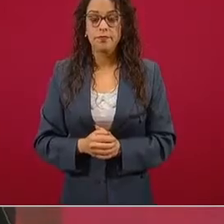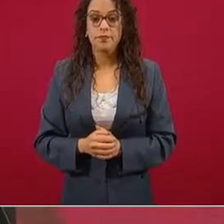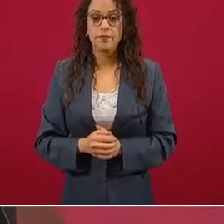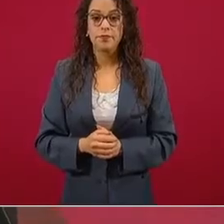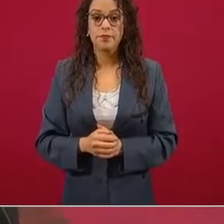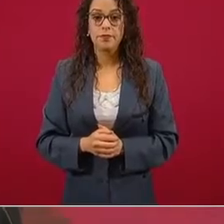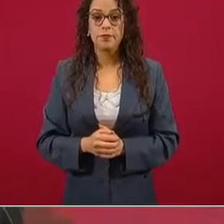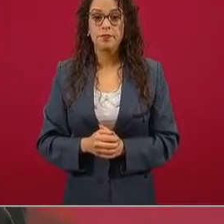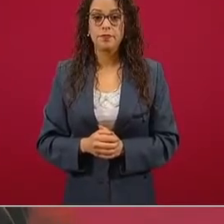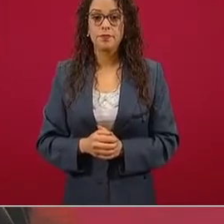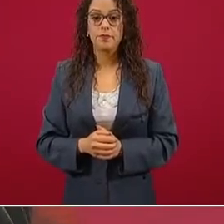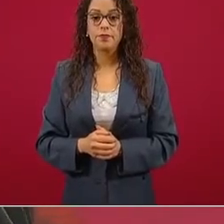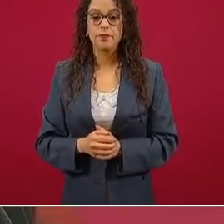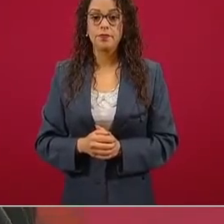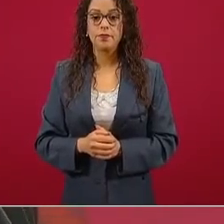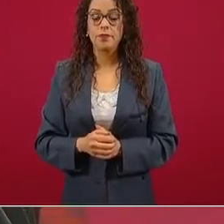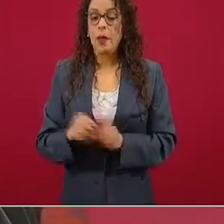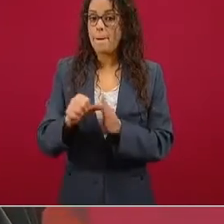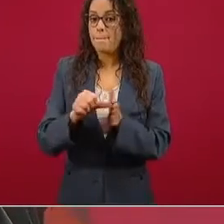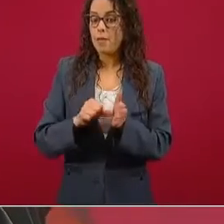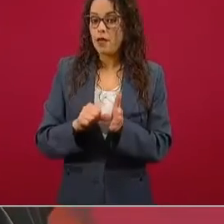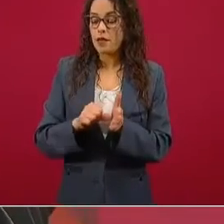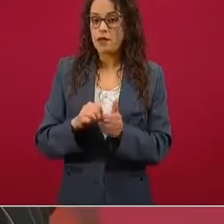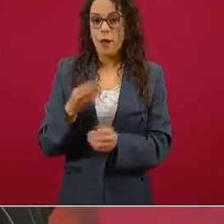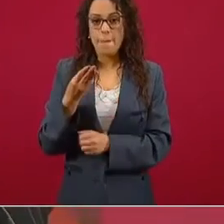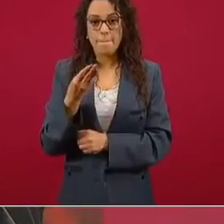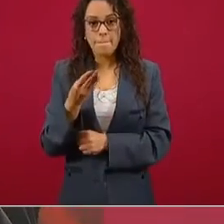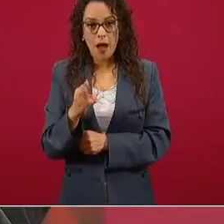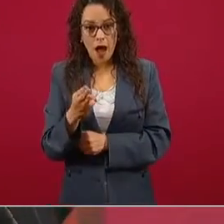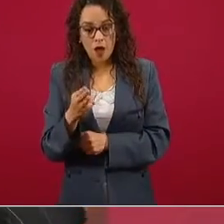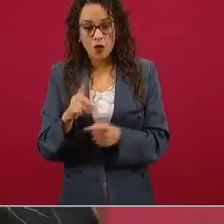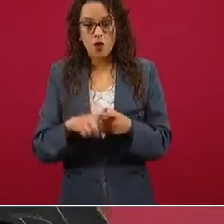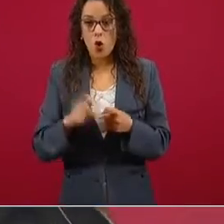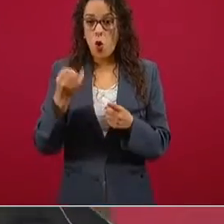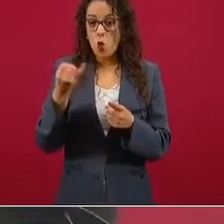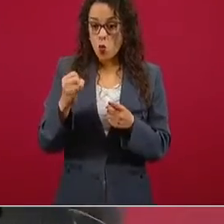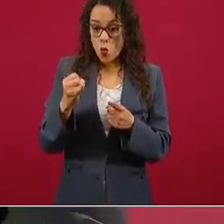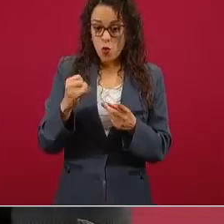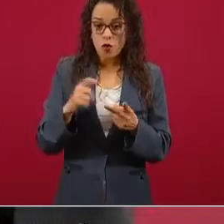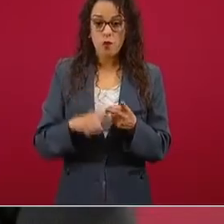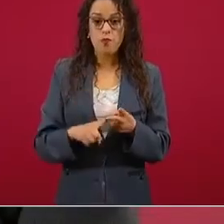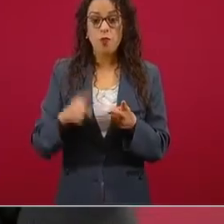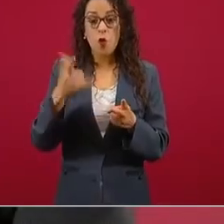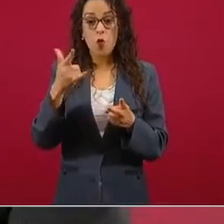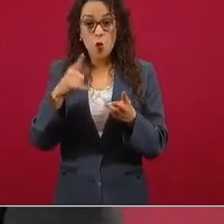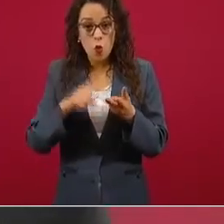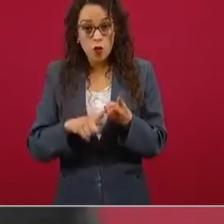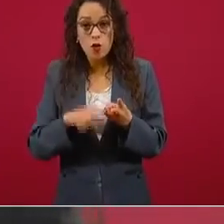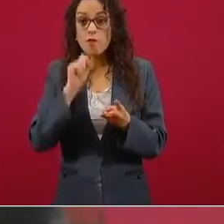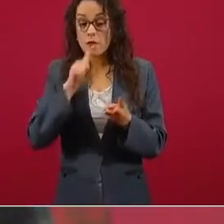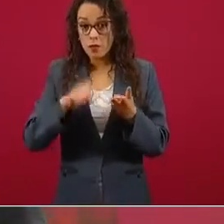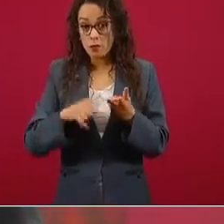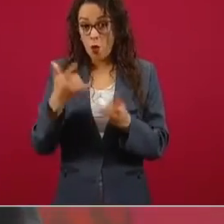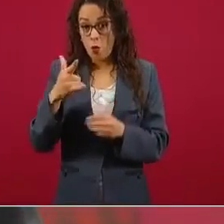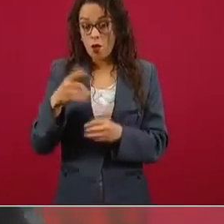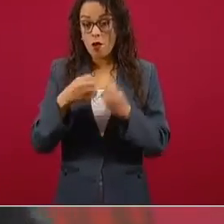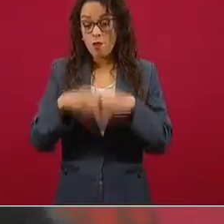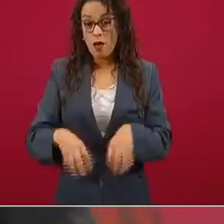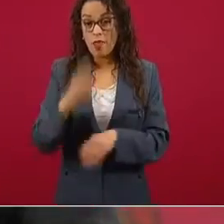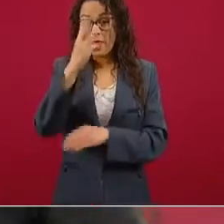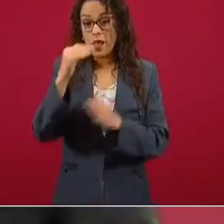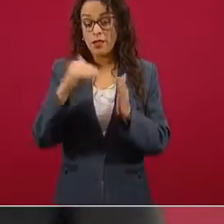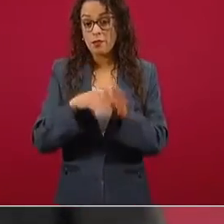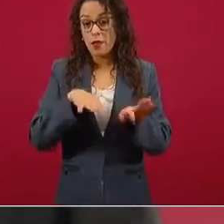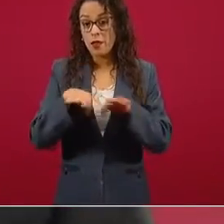También en mayo, en junio, en julio todavía perdimos 3.000 empleos, pero